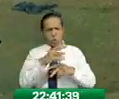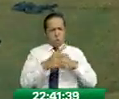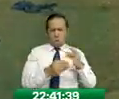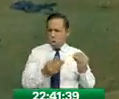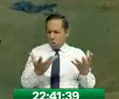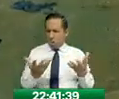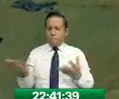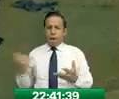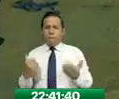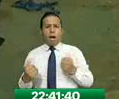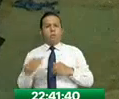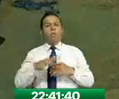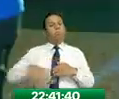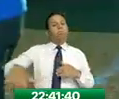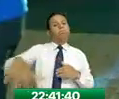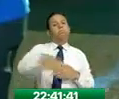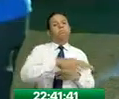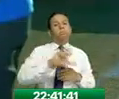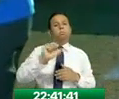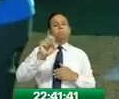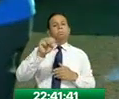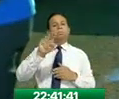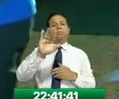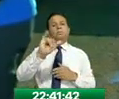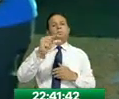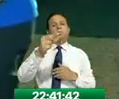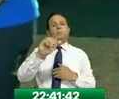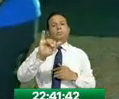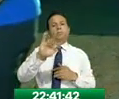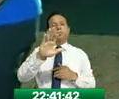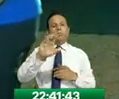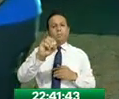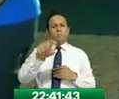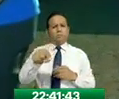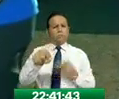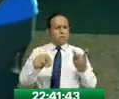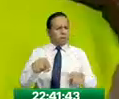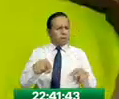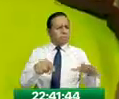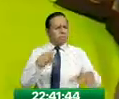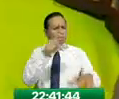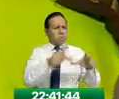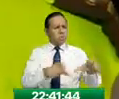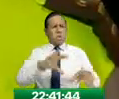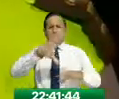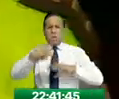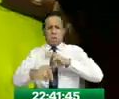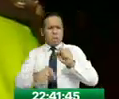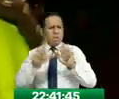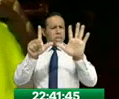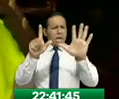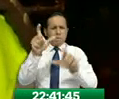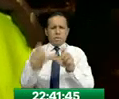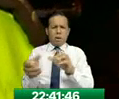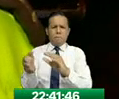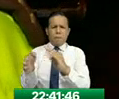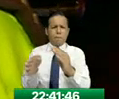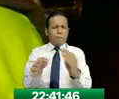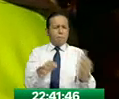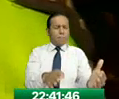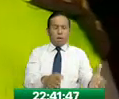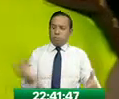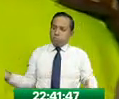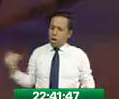Estamos en su lugar, la Santiaguito, donde existieron las muertes, seis muertes violentas. De igual forma, roba personas. Con estos operativos estamos tratando de evitar este tipo